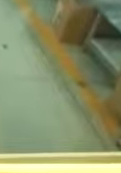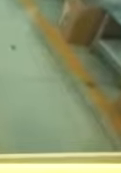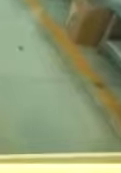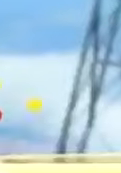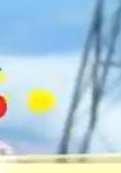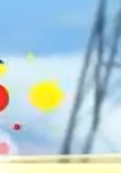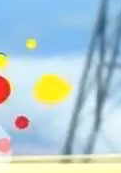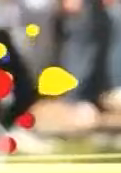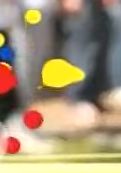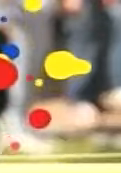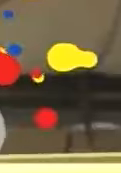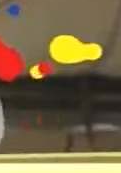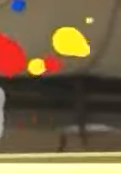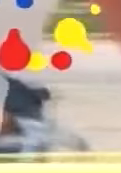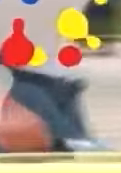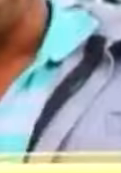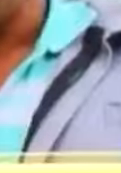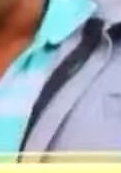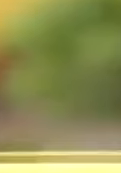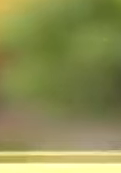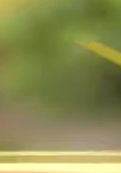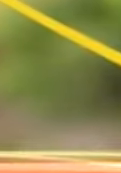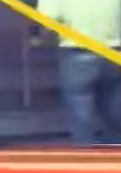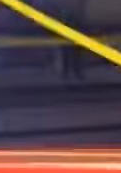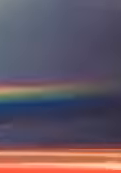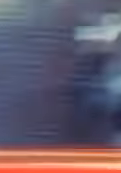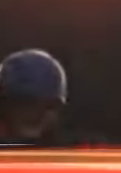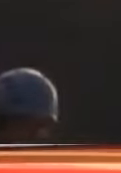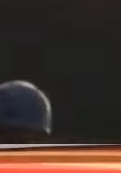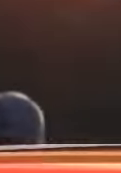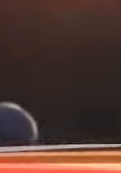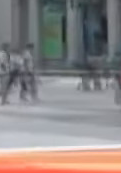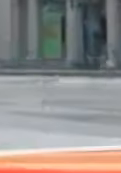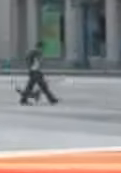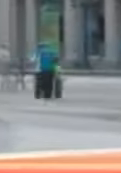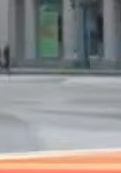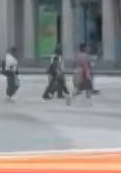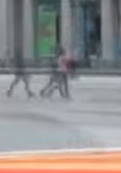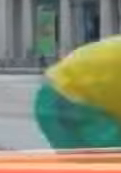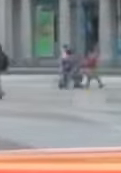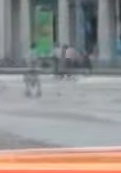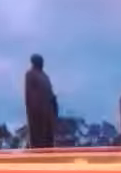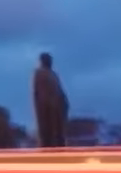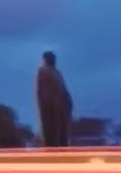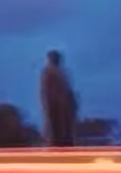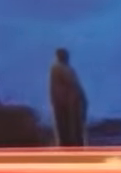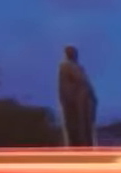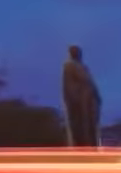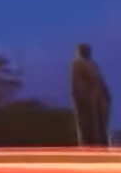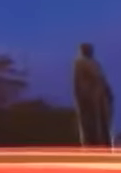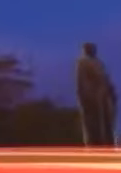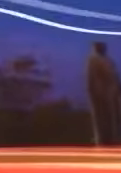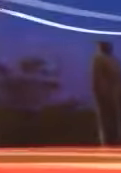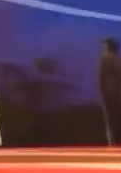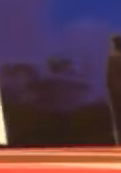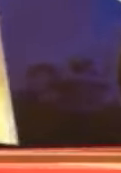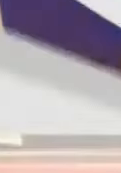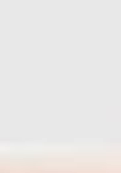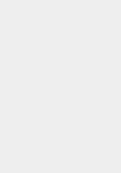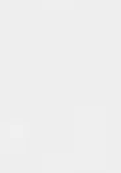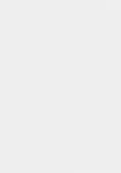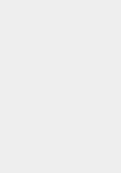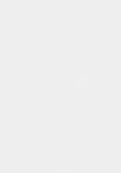Bienvenidos y bienvenidas. A continuación, una transmisión conjunta de radio y televisión por su derecho a